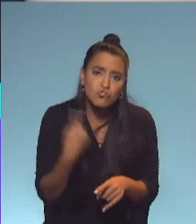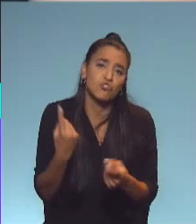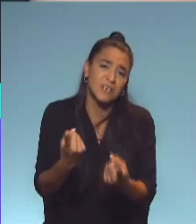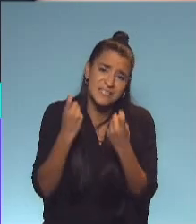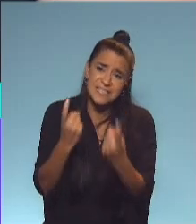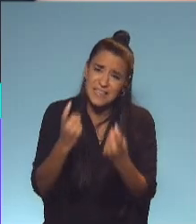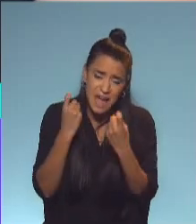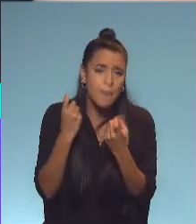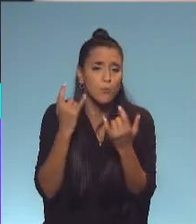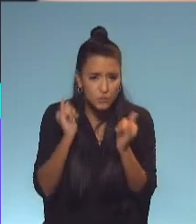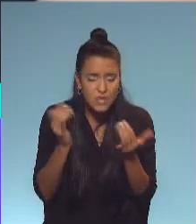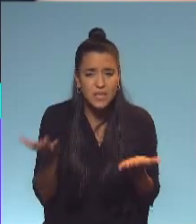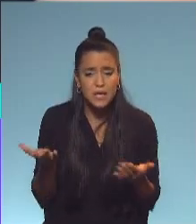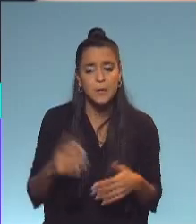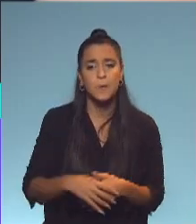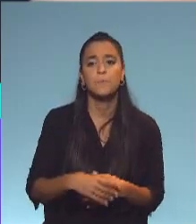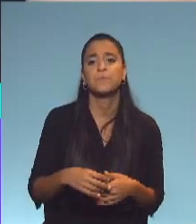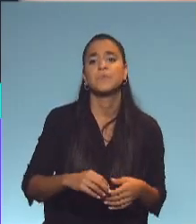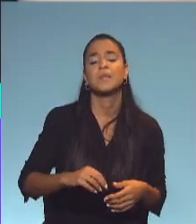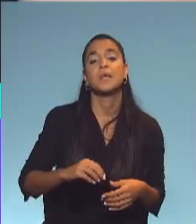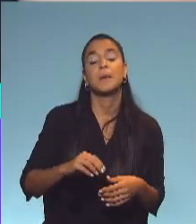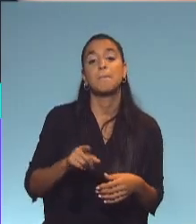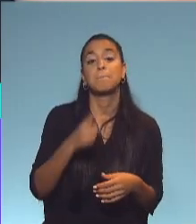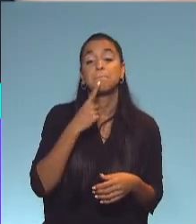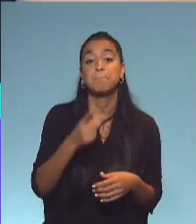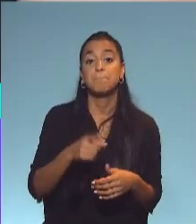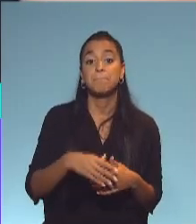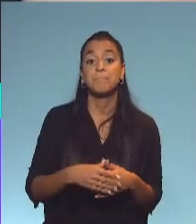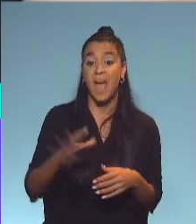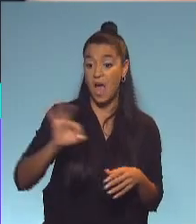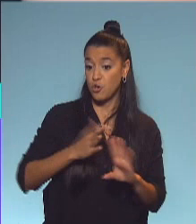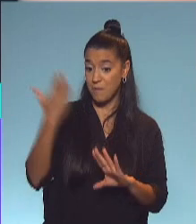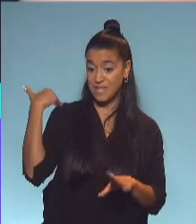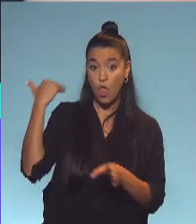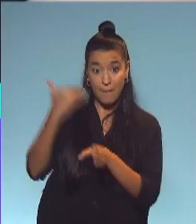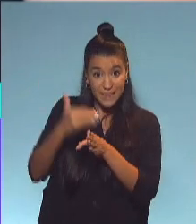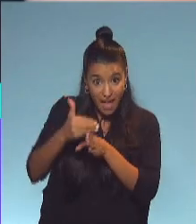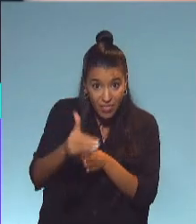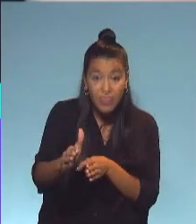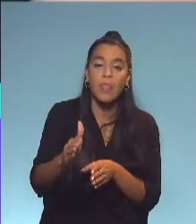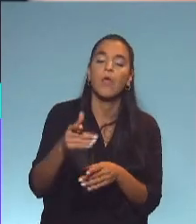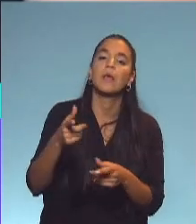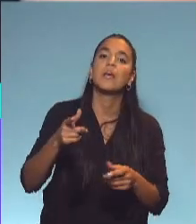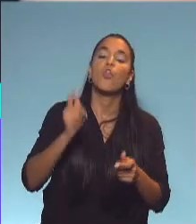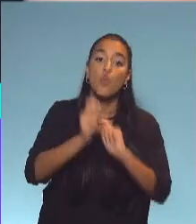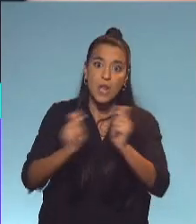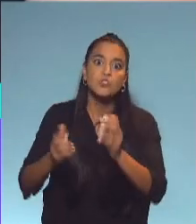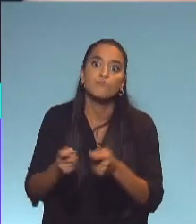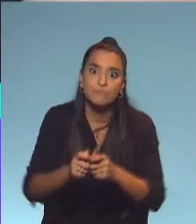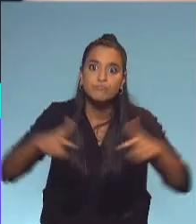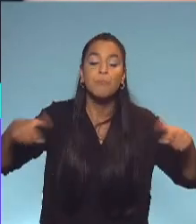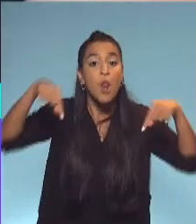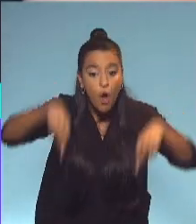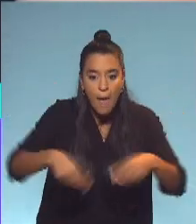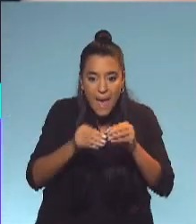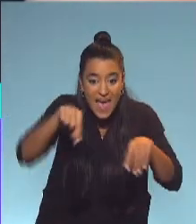solicitamos. Luego de la segunda mitad del año pasado la donación aumentó, pero ahora al comienzo de este